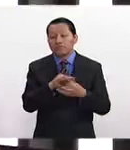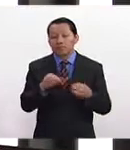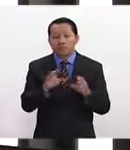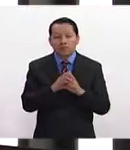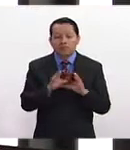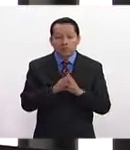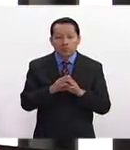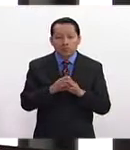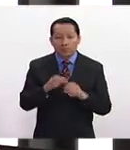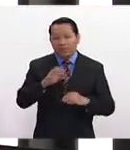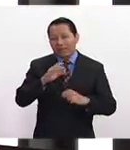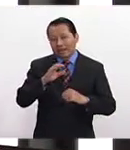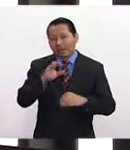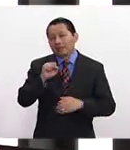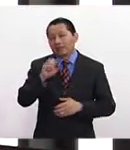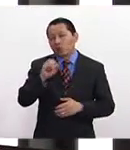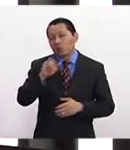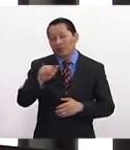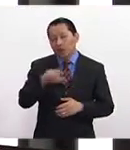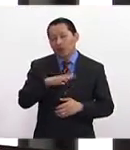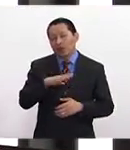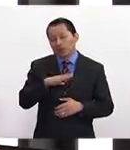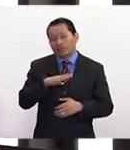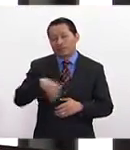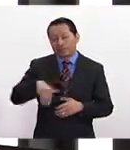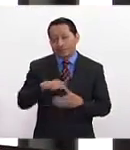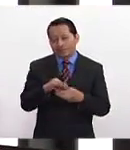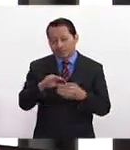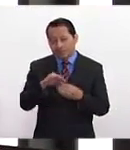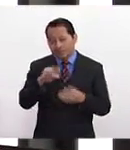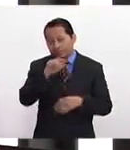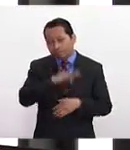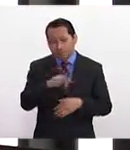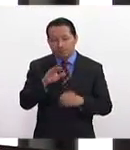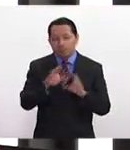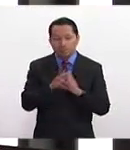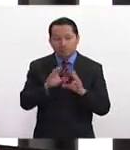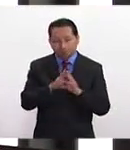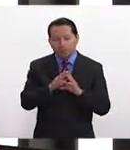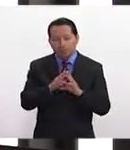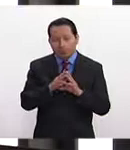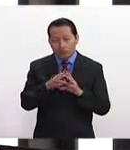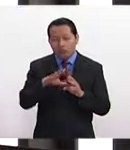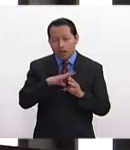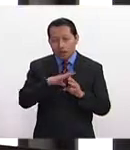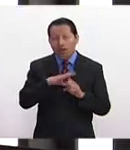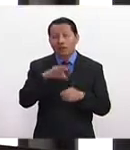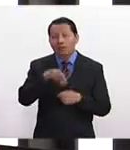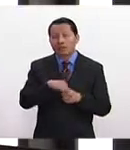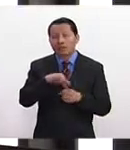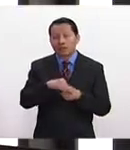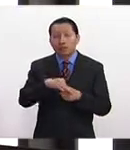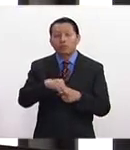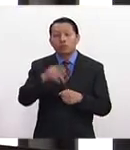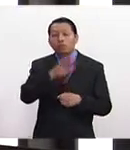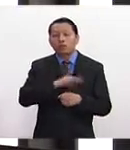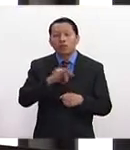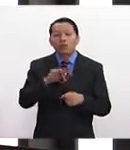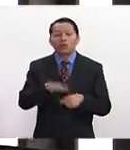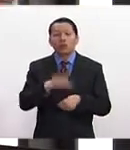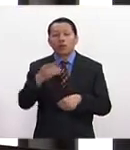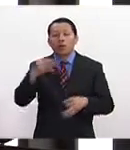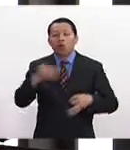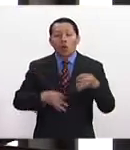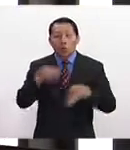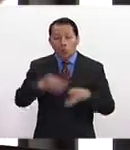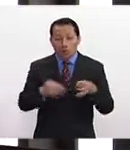caso de Escocia, ¿no? que tú mencionas, el asunto que el referéndum se votó porque tanto las Cortes